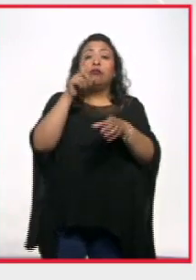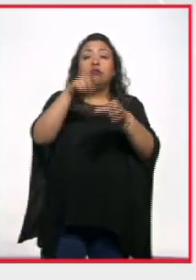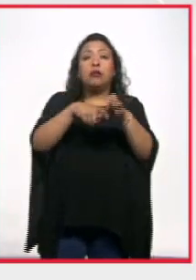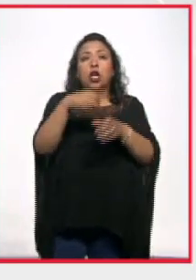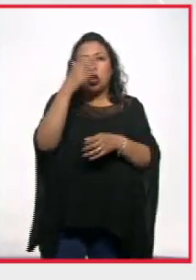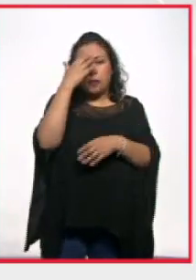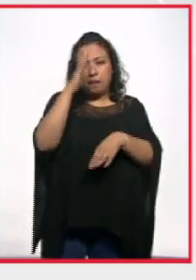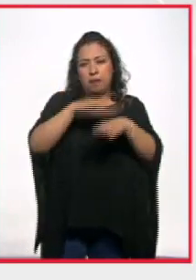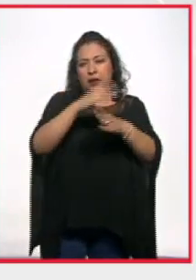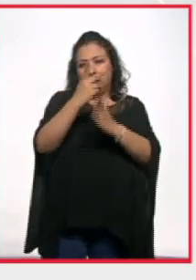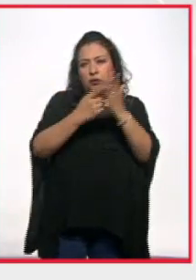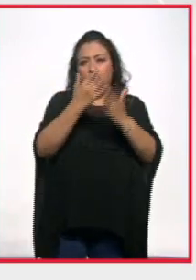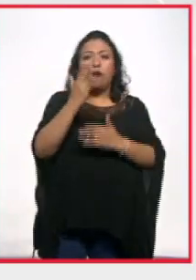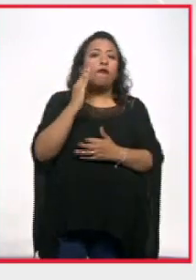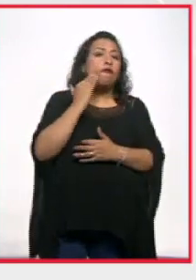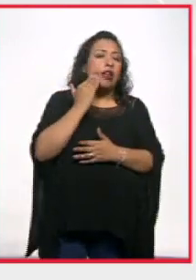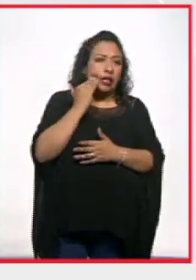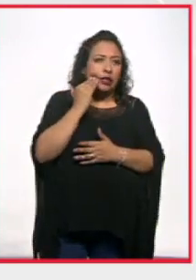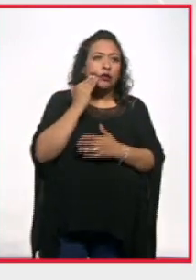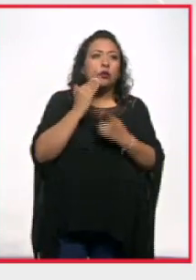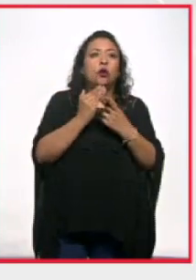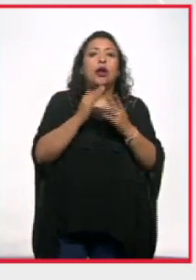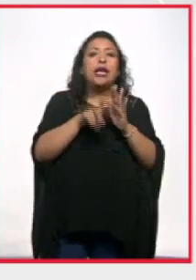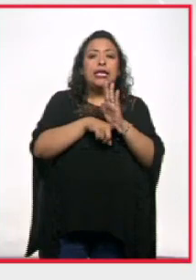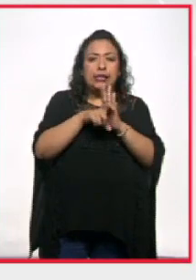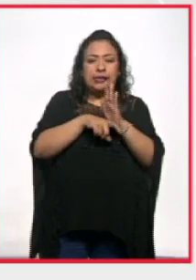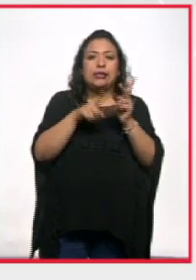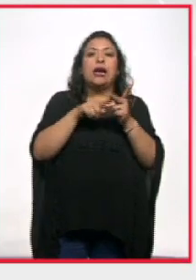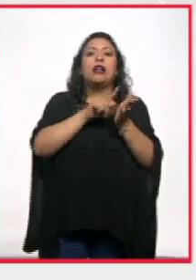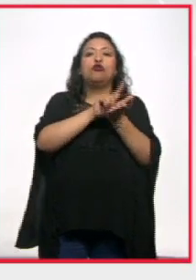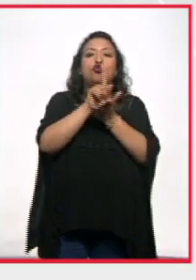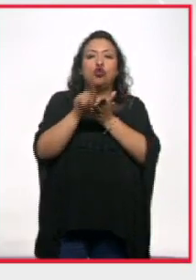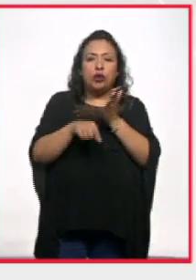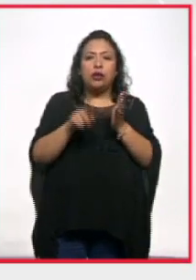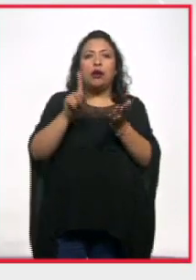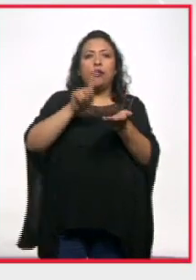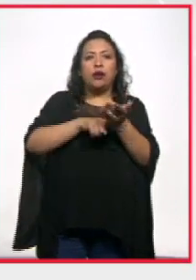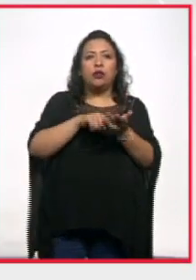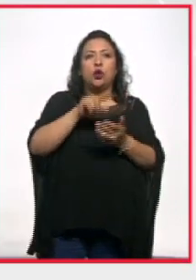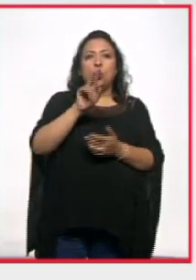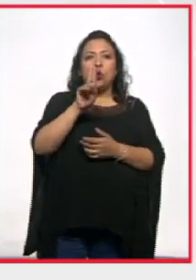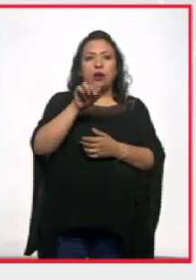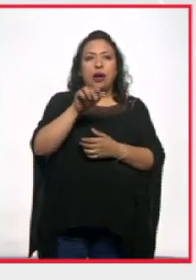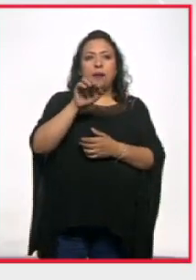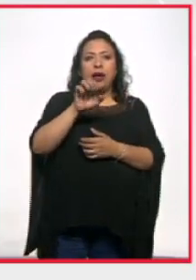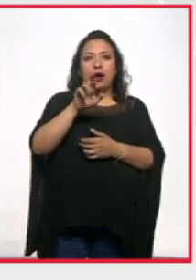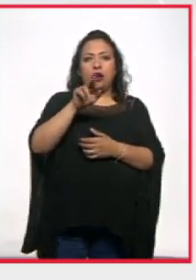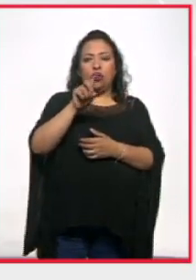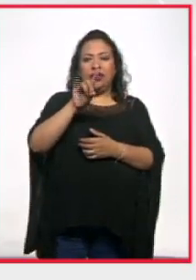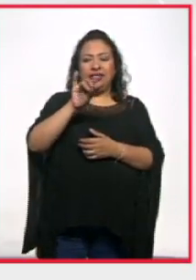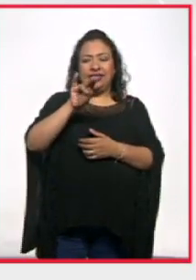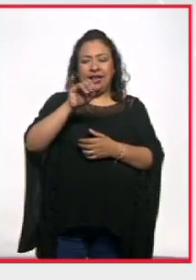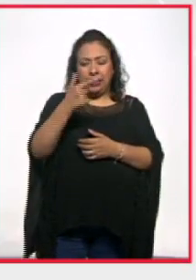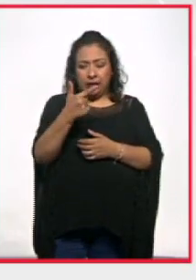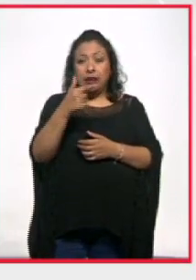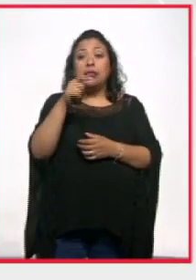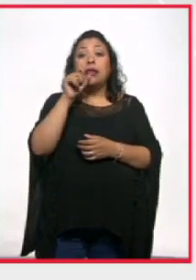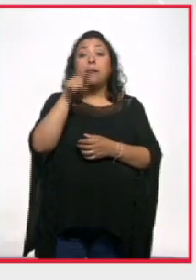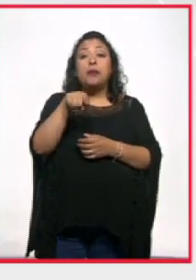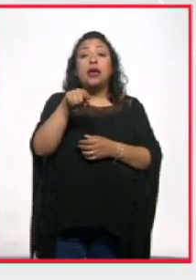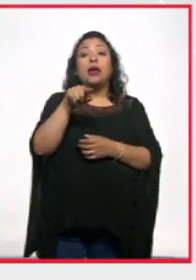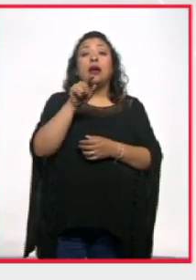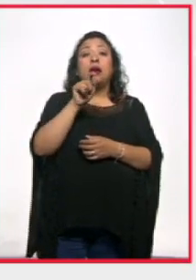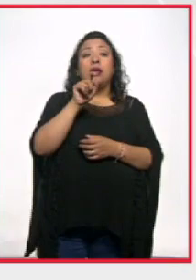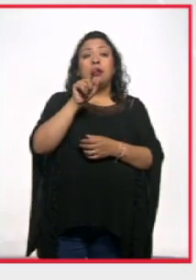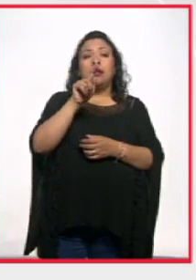que conozcan más del proyecto en Facebook, Instagram y Twitter. Estamos como UNAM Aerodesign y también tenemos nuestra página de internet, que es